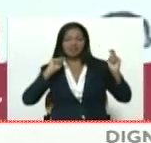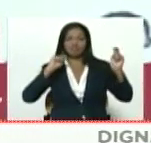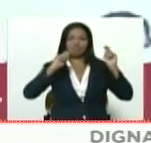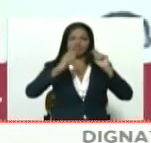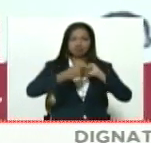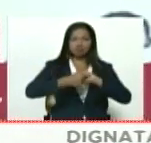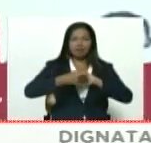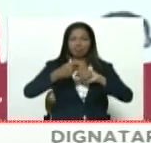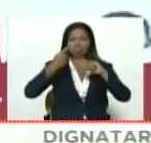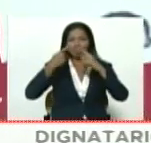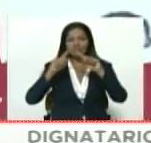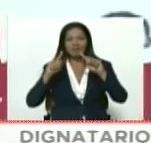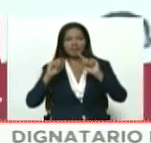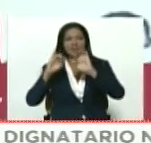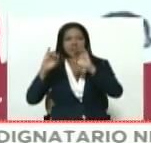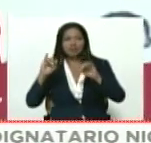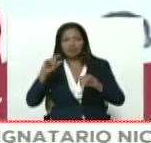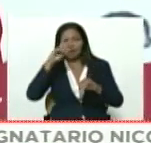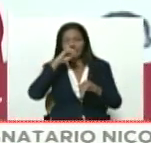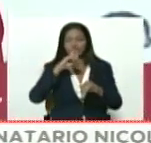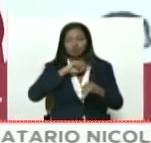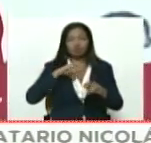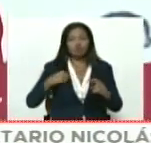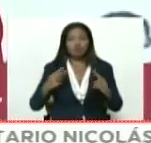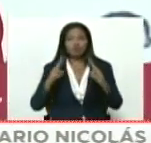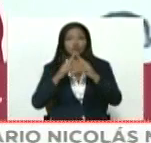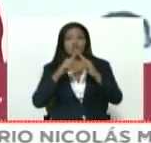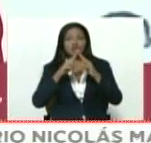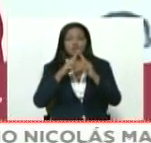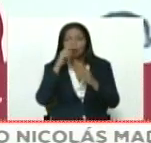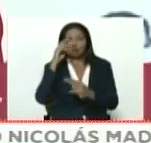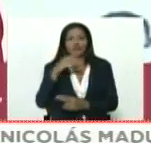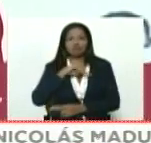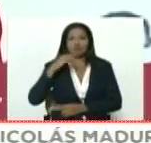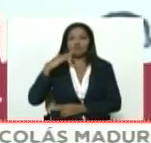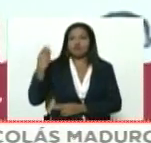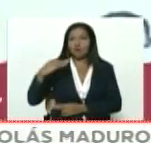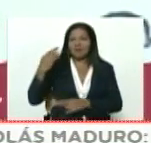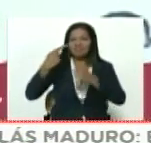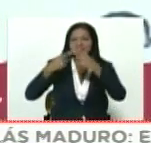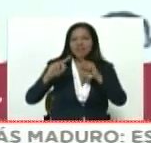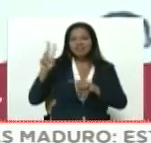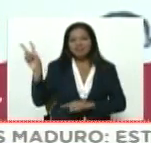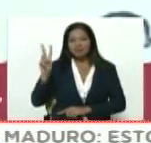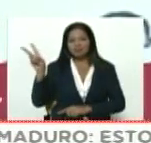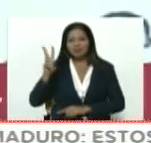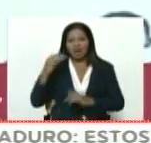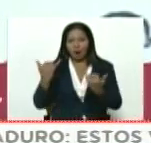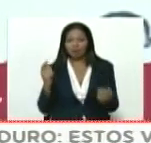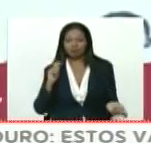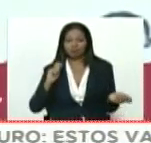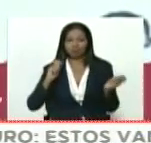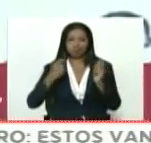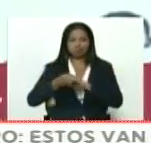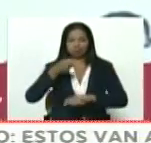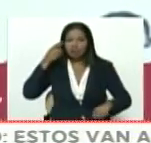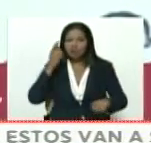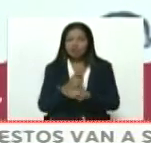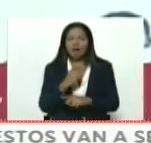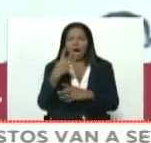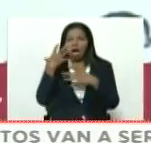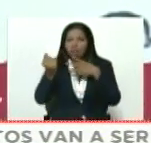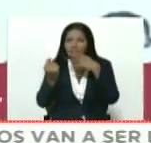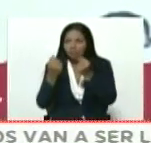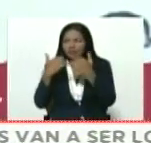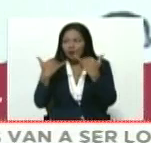otra muy distinta de la que conocimos nosotros cuando éramos más jóvenes, cuando éramos muy jóvenes. Y estamos obligados a